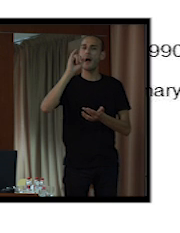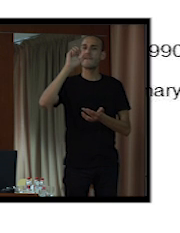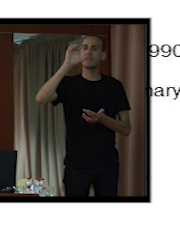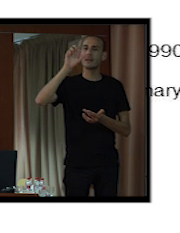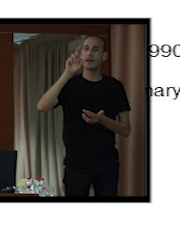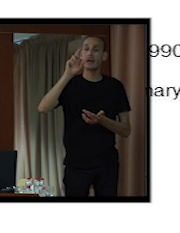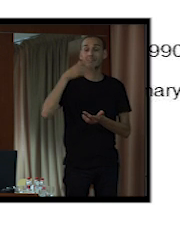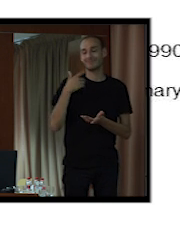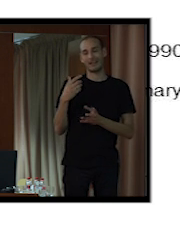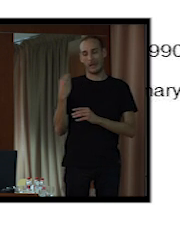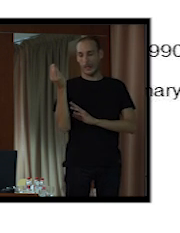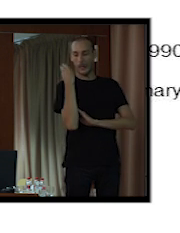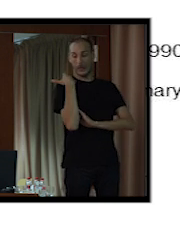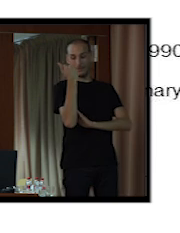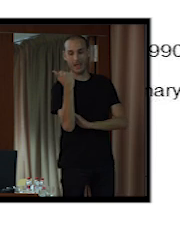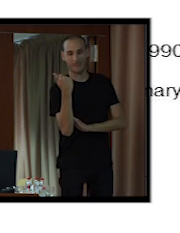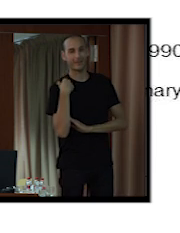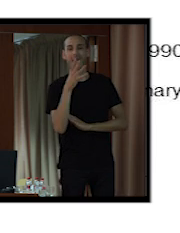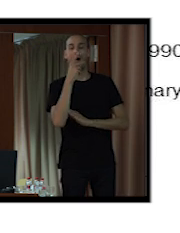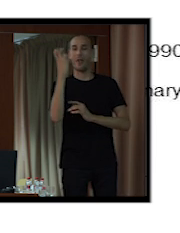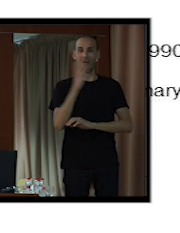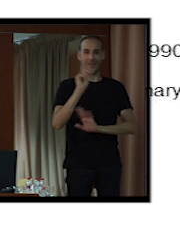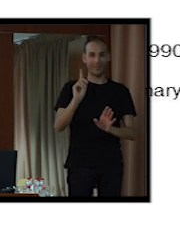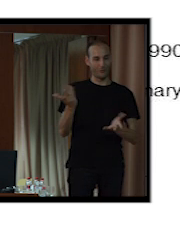ahora no está. Bueno, pues